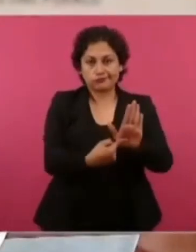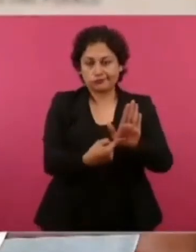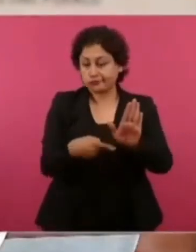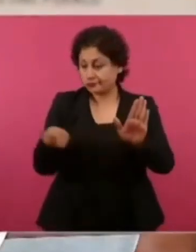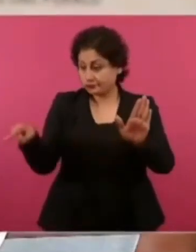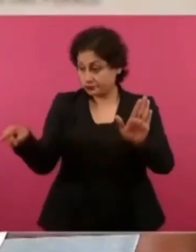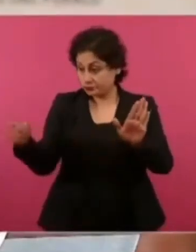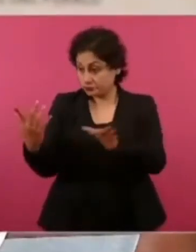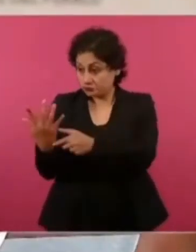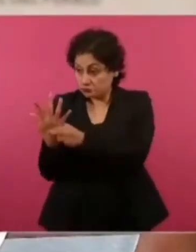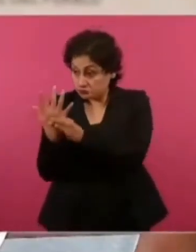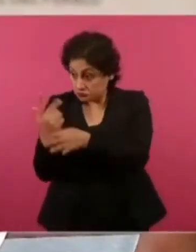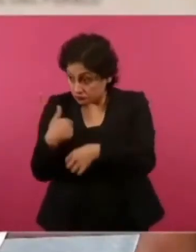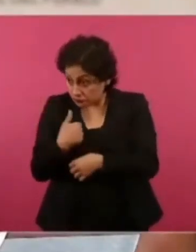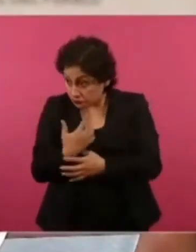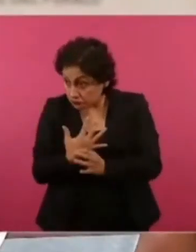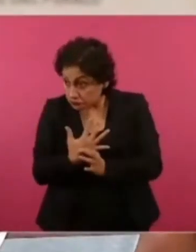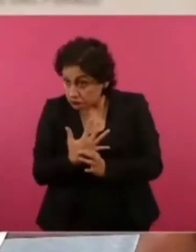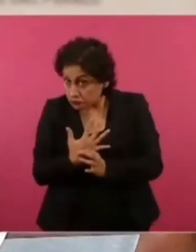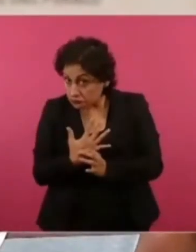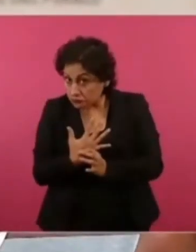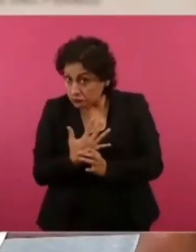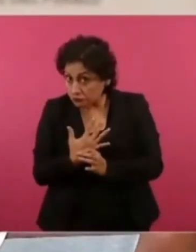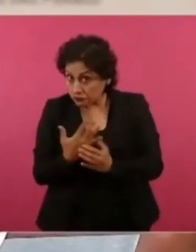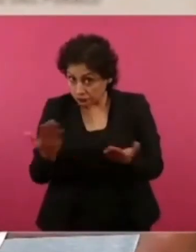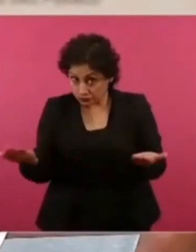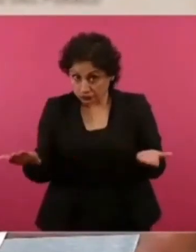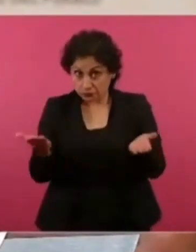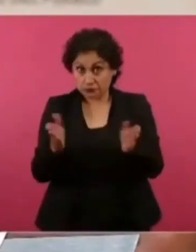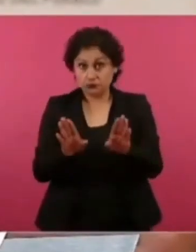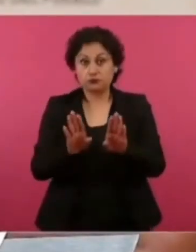me atribuyen? ¿Qué dije?